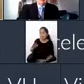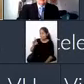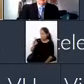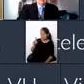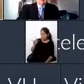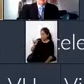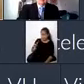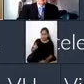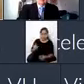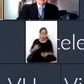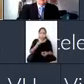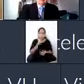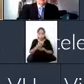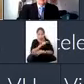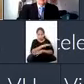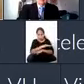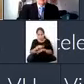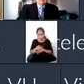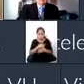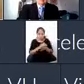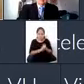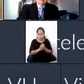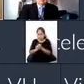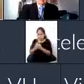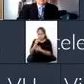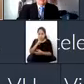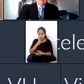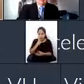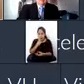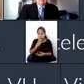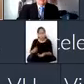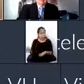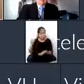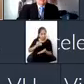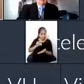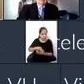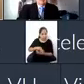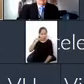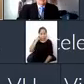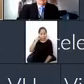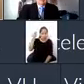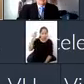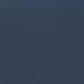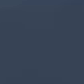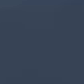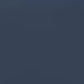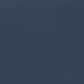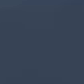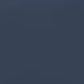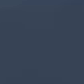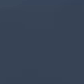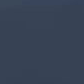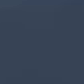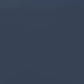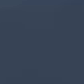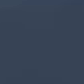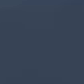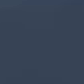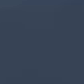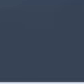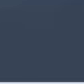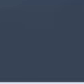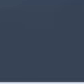amigas. Nuevamente, una vez más, como muchos miércoles ya, en este espacio Entre Aliados.